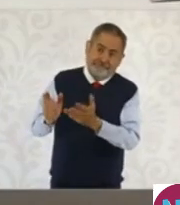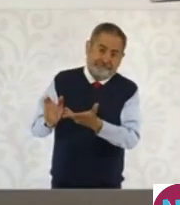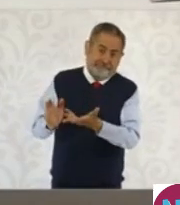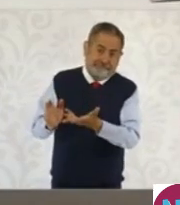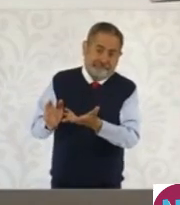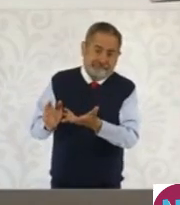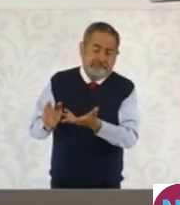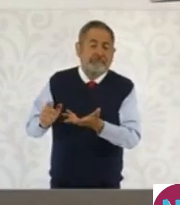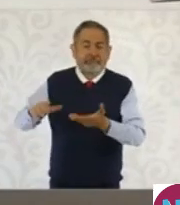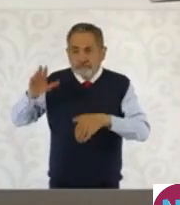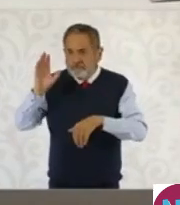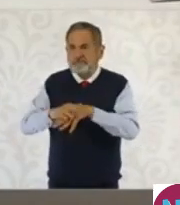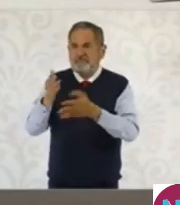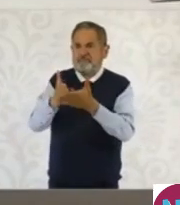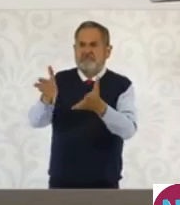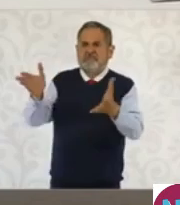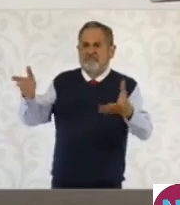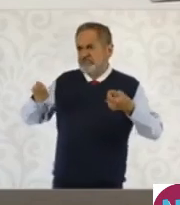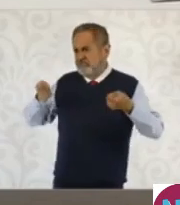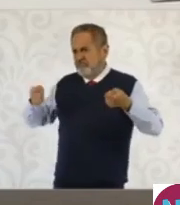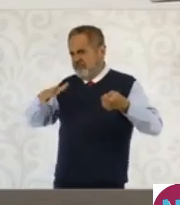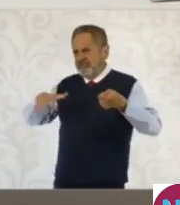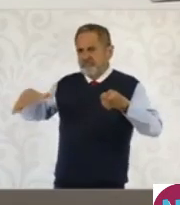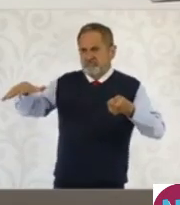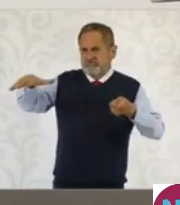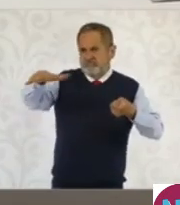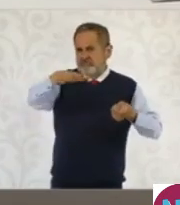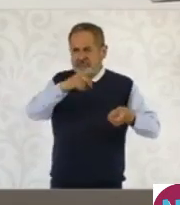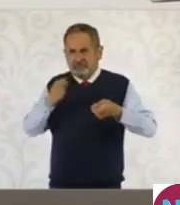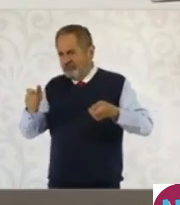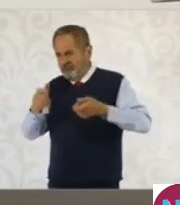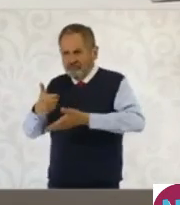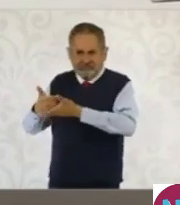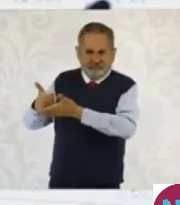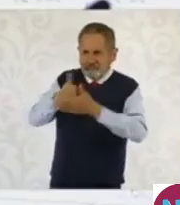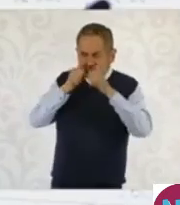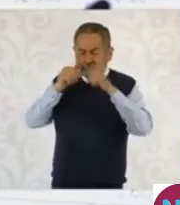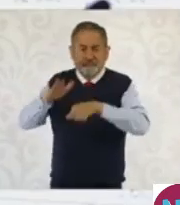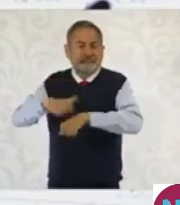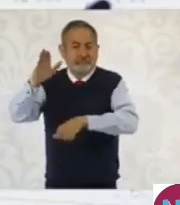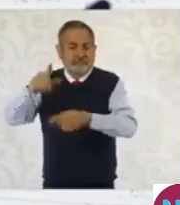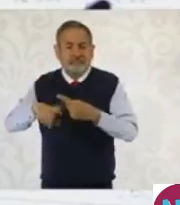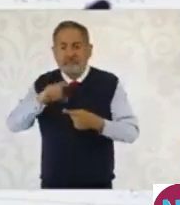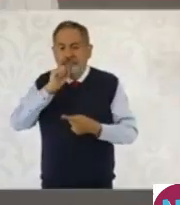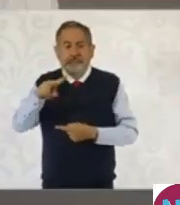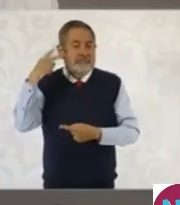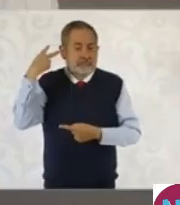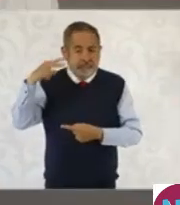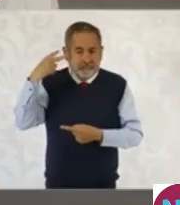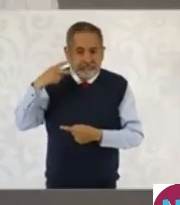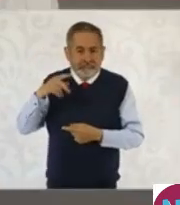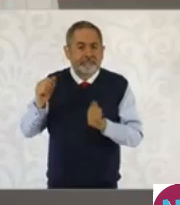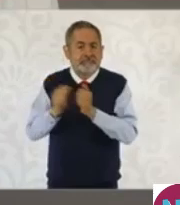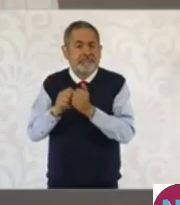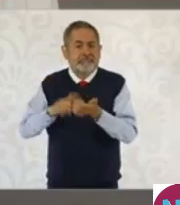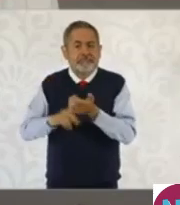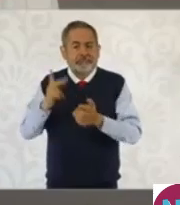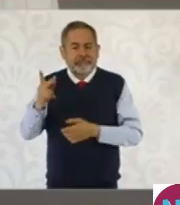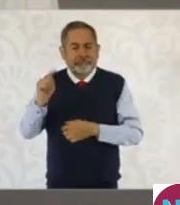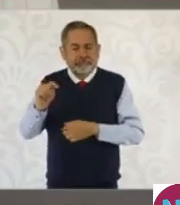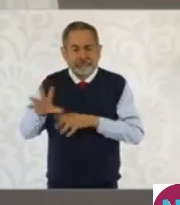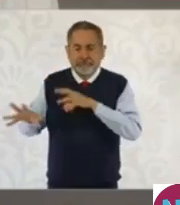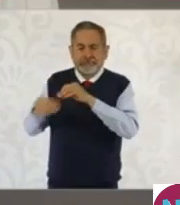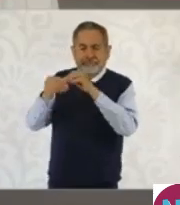Se gobierna más población y en el caso de Veracruz, considerando al PT, que es parte de la